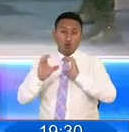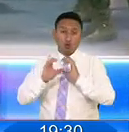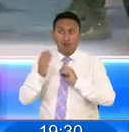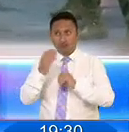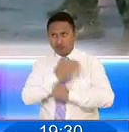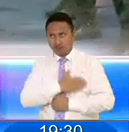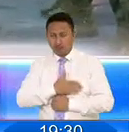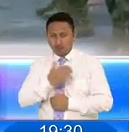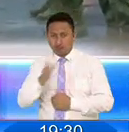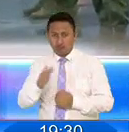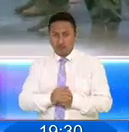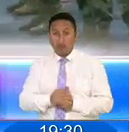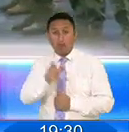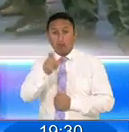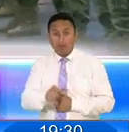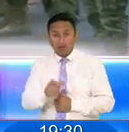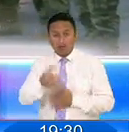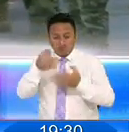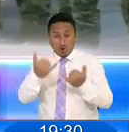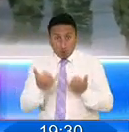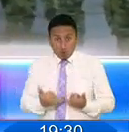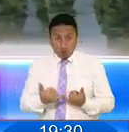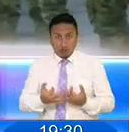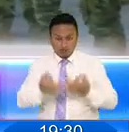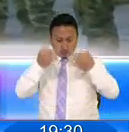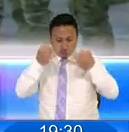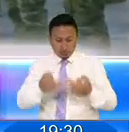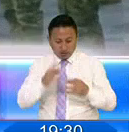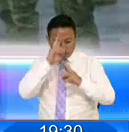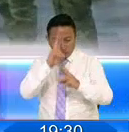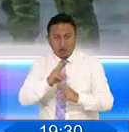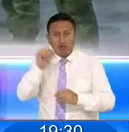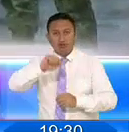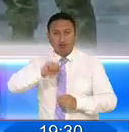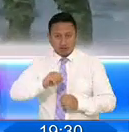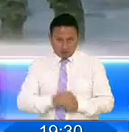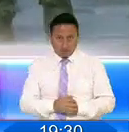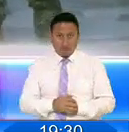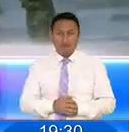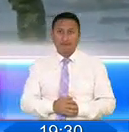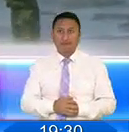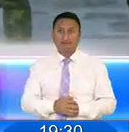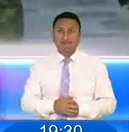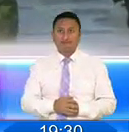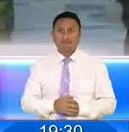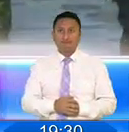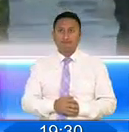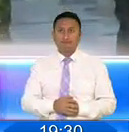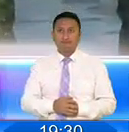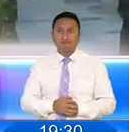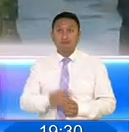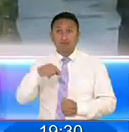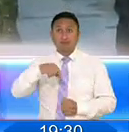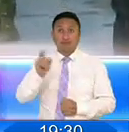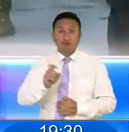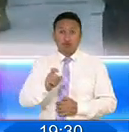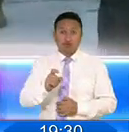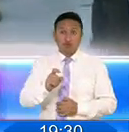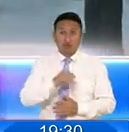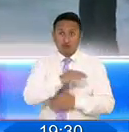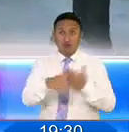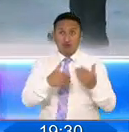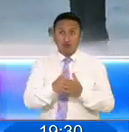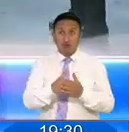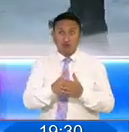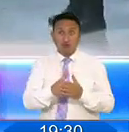disuadirla. Creemos que la ciudadanía va a cumplir este requerimiento que harán las instituciones o las autoridades y no va a ser necesario que lleguemos